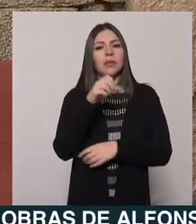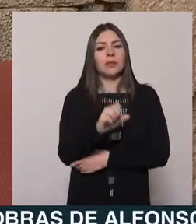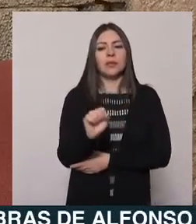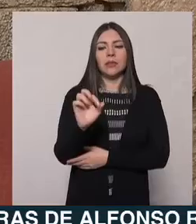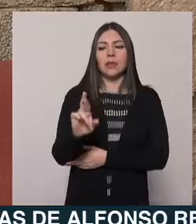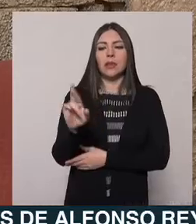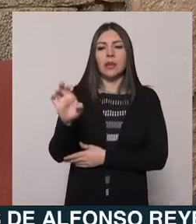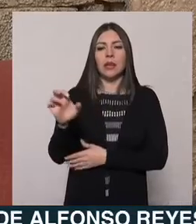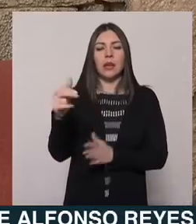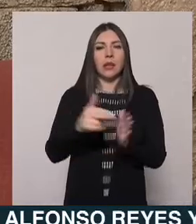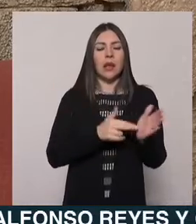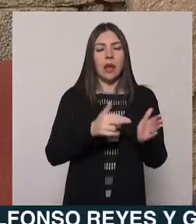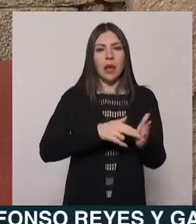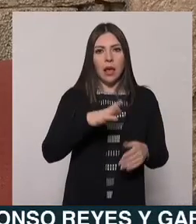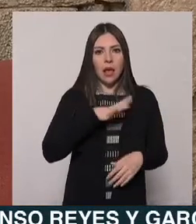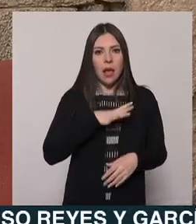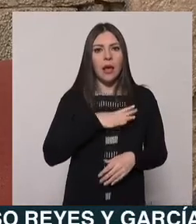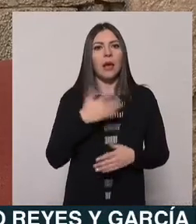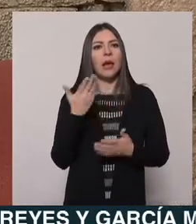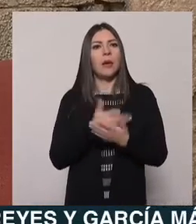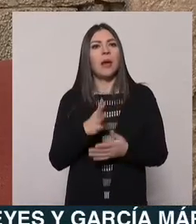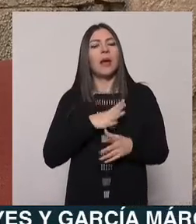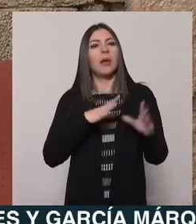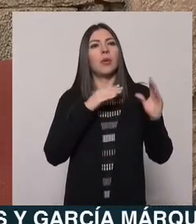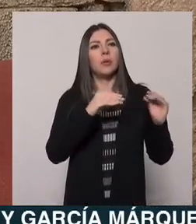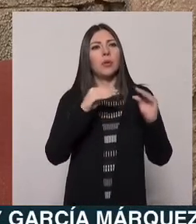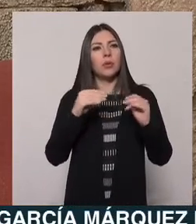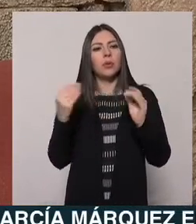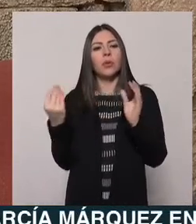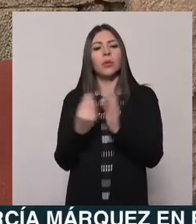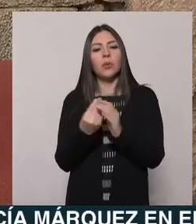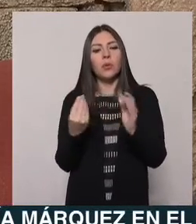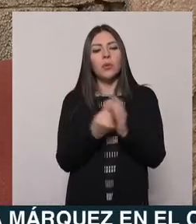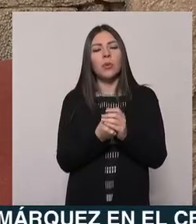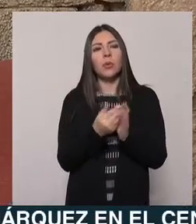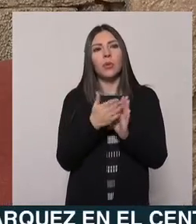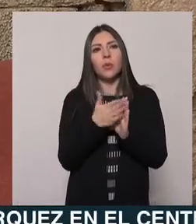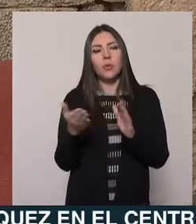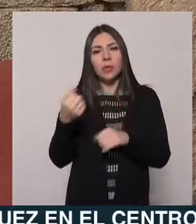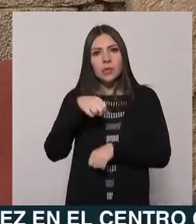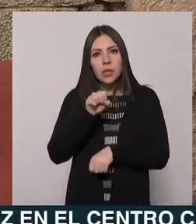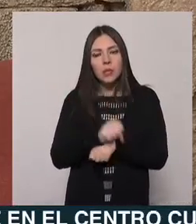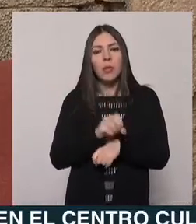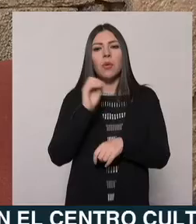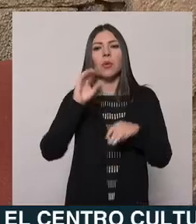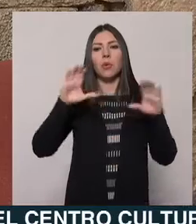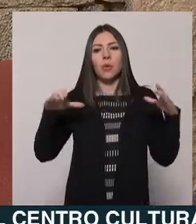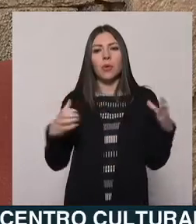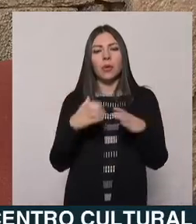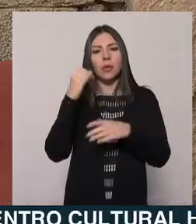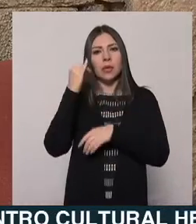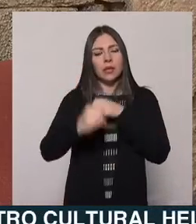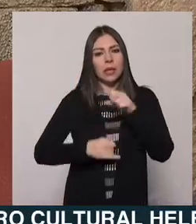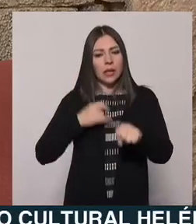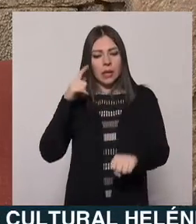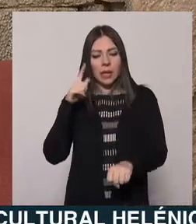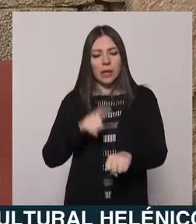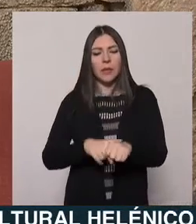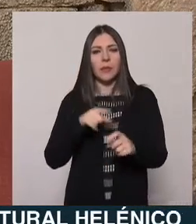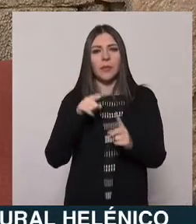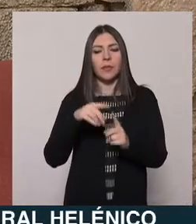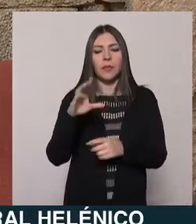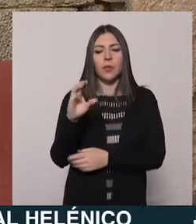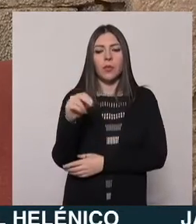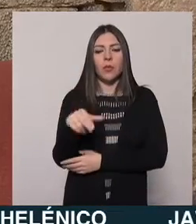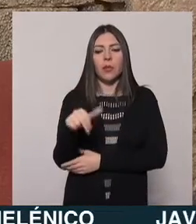Relaciones Exteriores, hemos tenido cursos de semanas e incluso un congreso internacional a través de la CONATRIP y